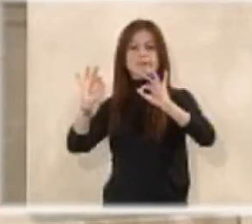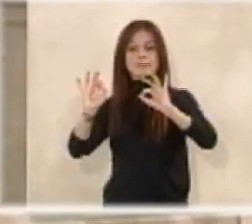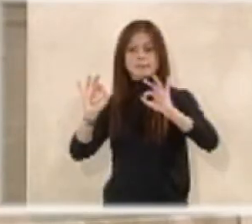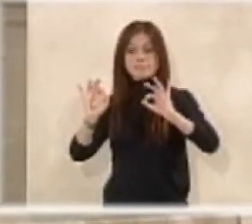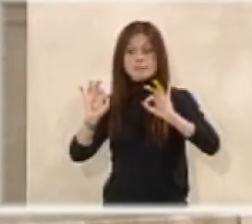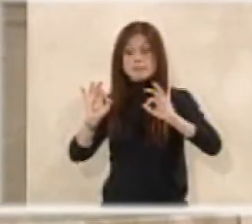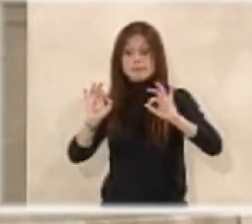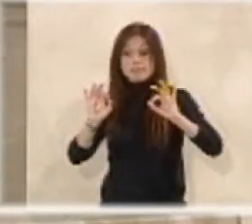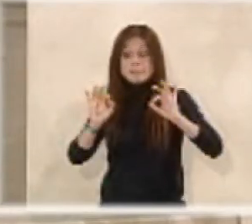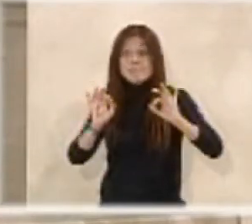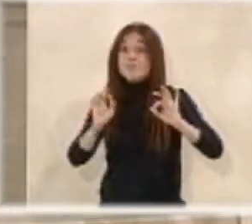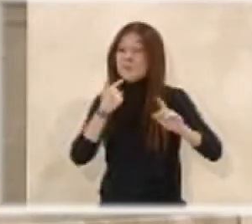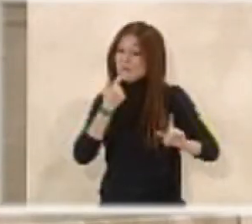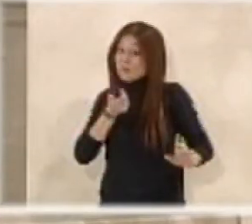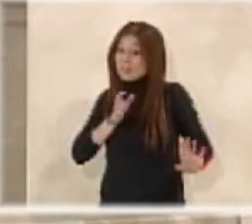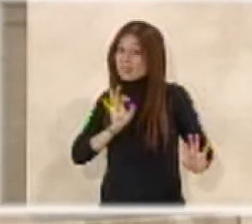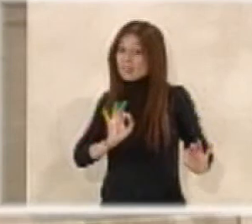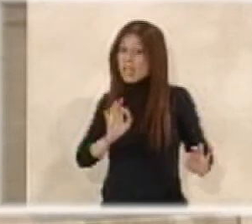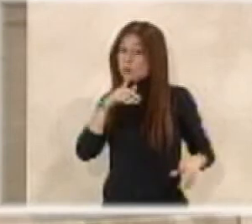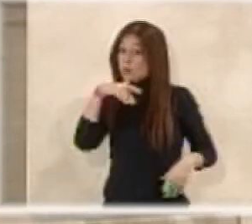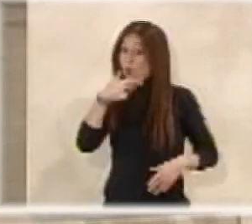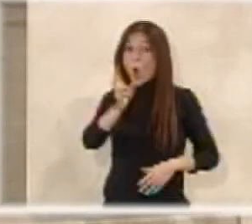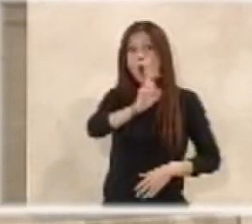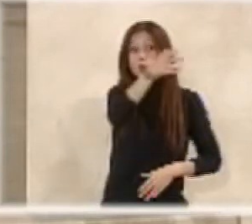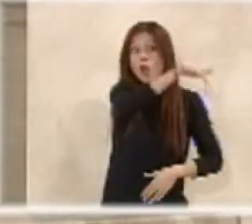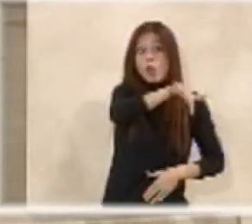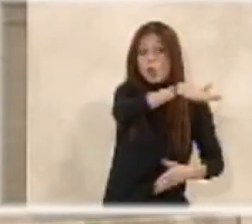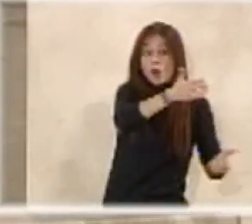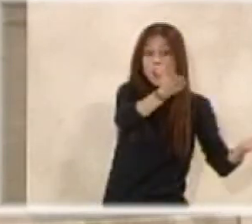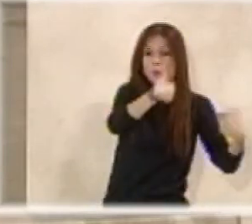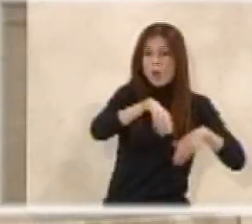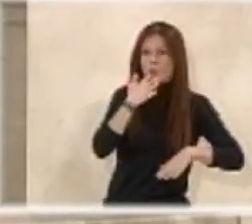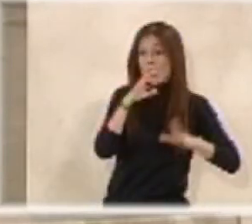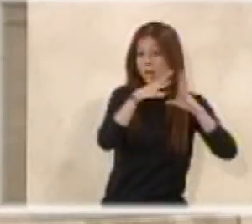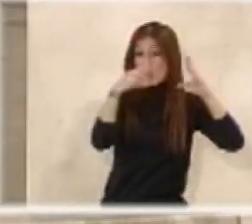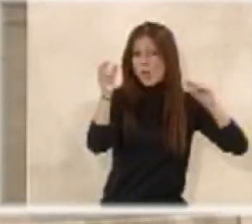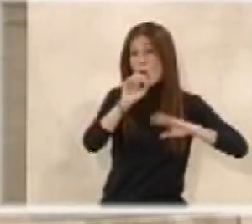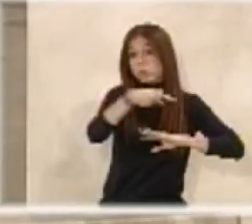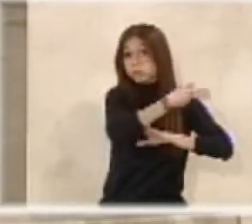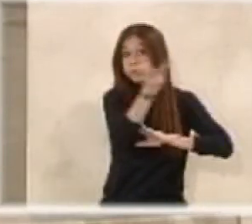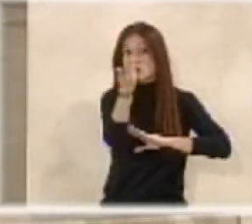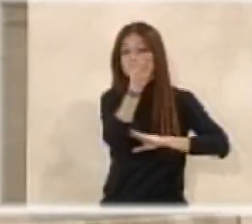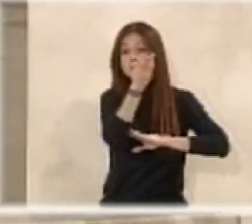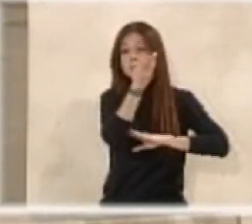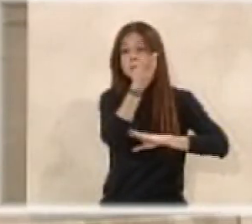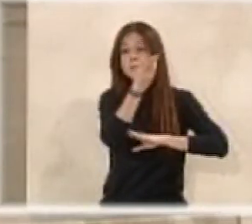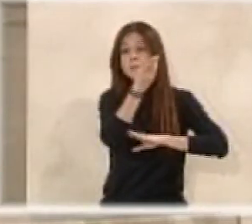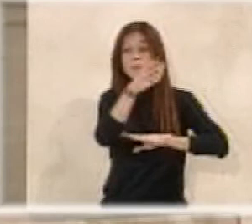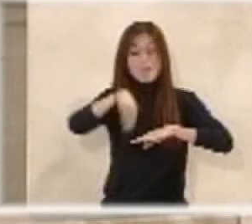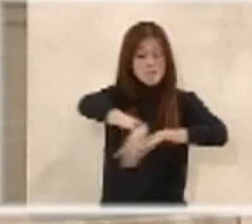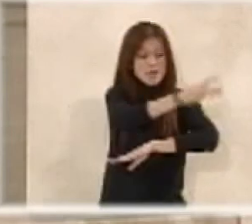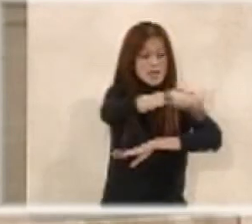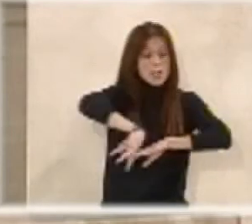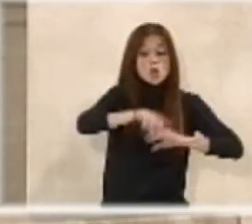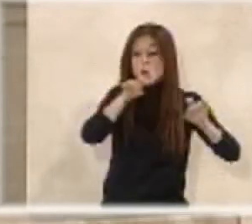que por privilegio no lo tienen muchos sitios ni de Andalucía ni del resto de la cordillera